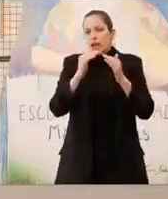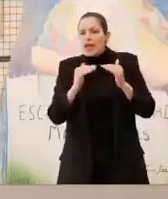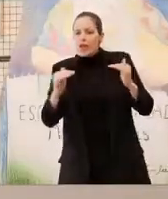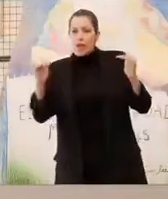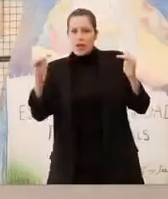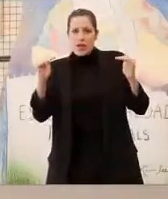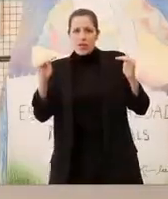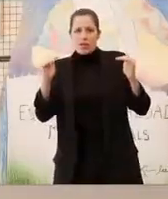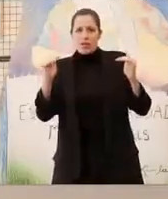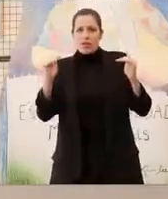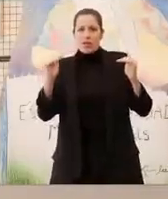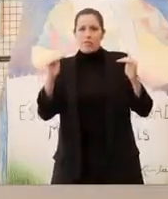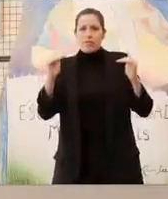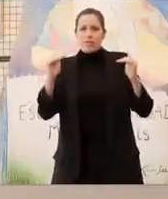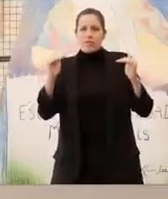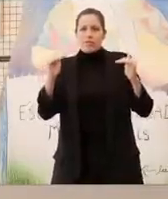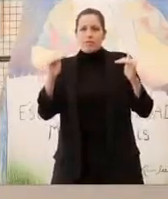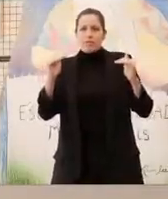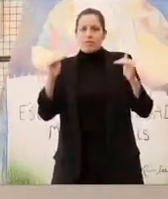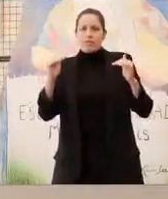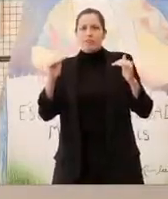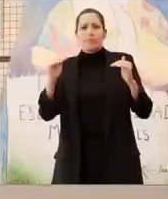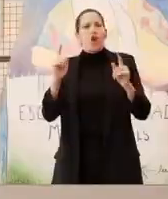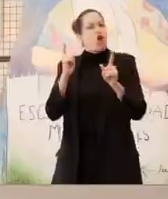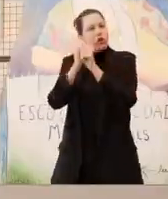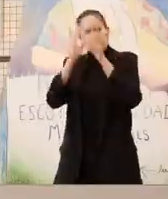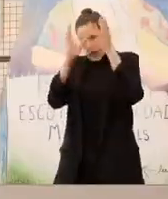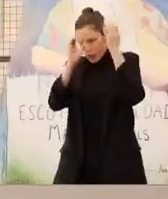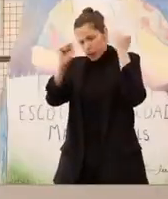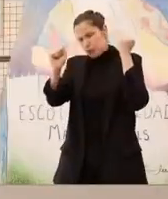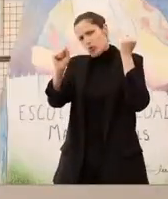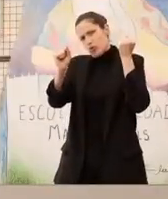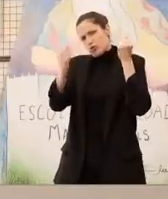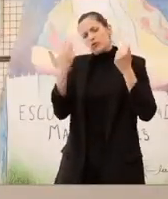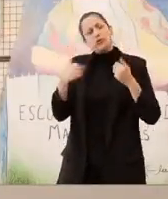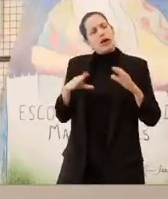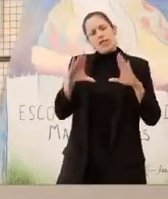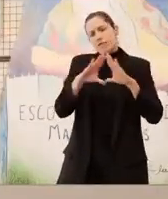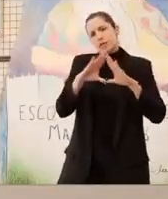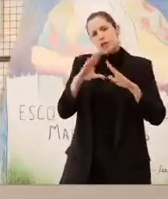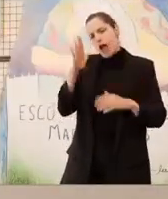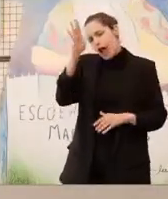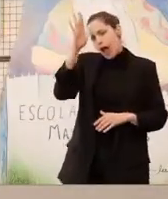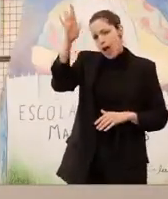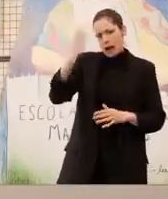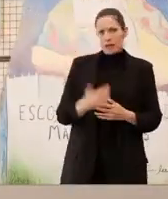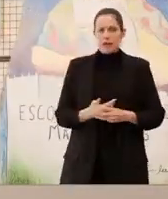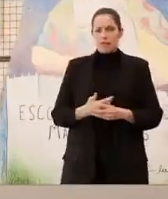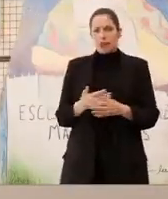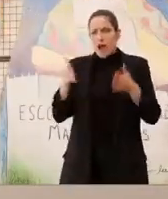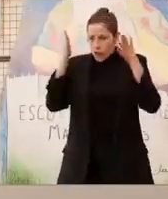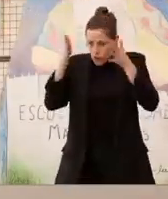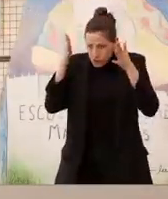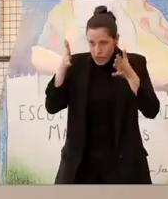protocolos es que las feministas estamos hartas de se sugiere se promueve se aconseja